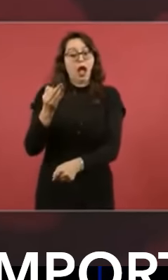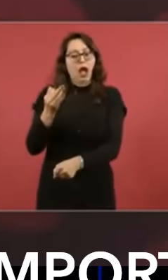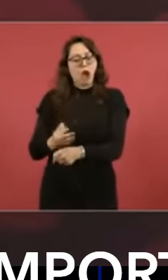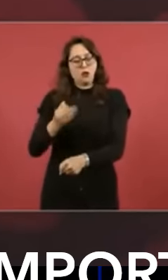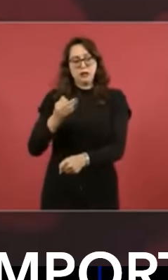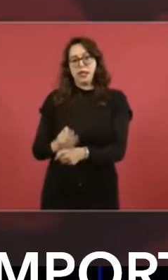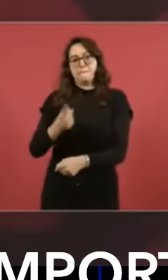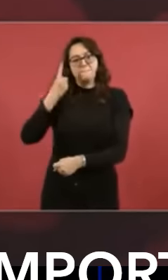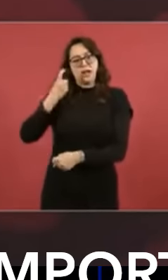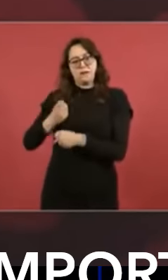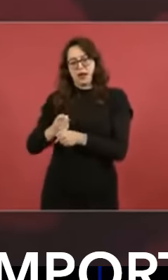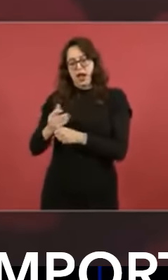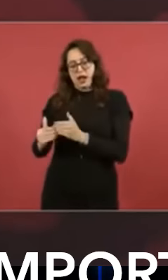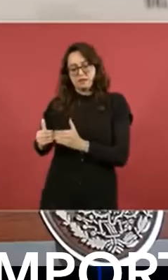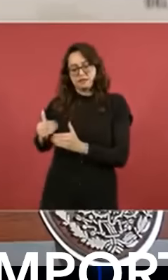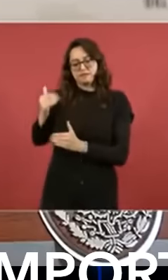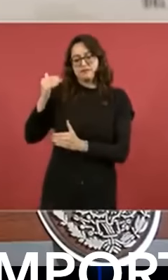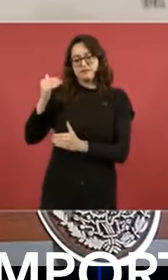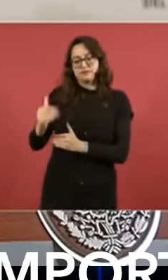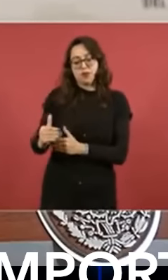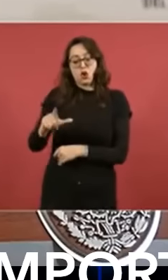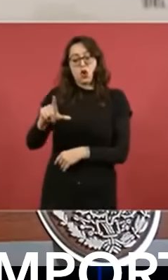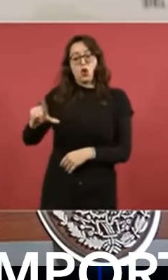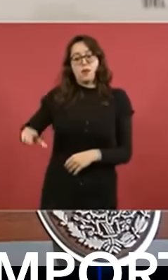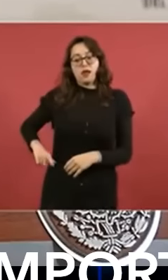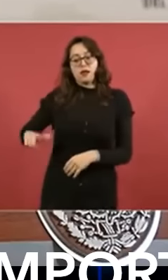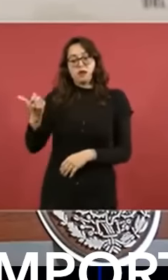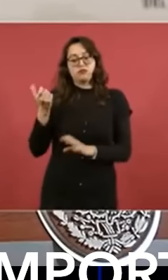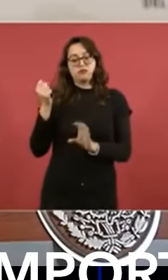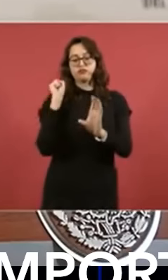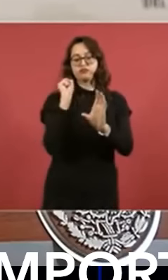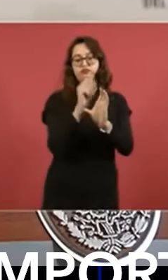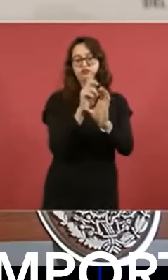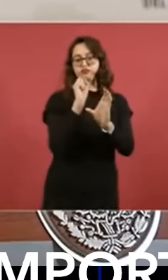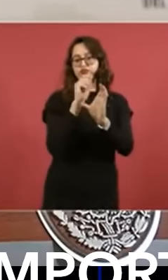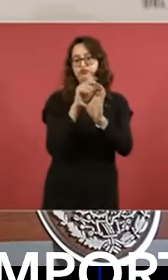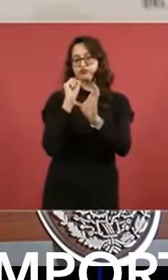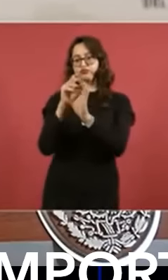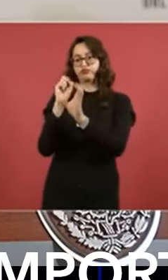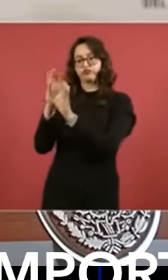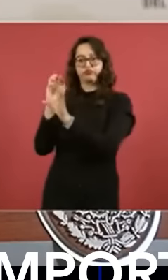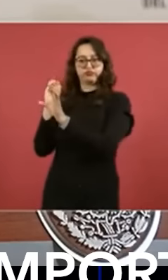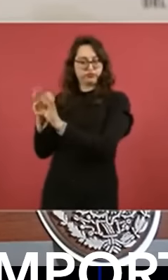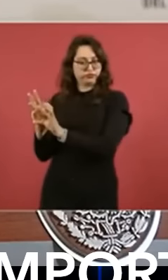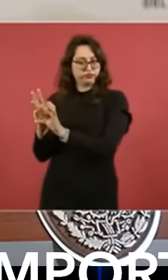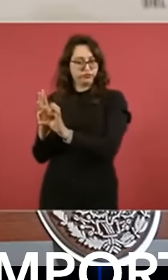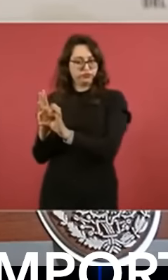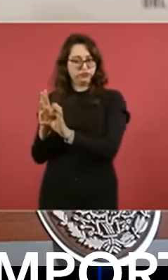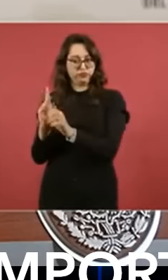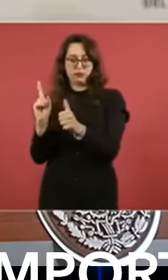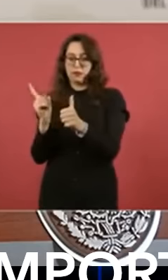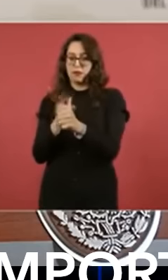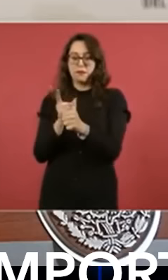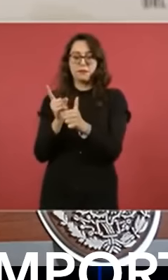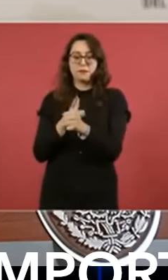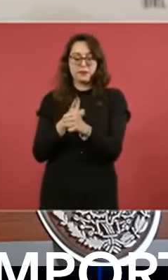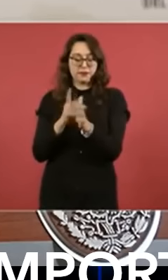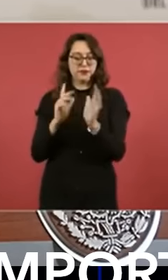primero se consolide como el principal mecanismo utilizado